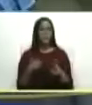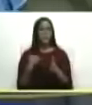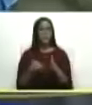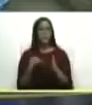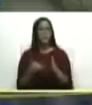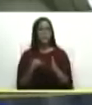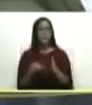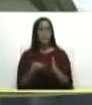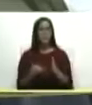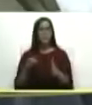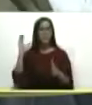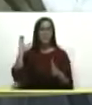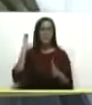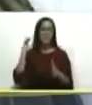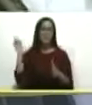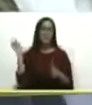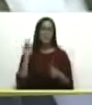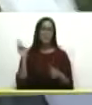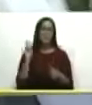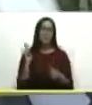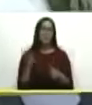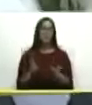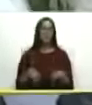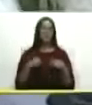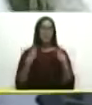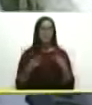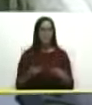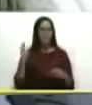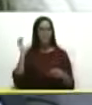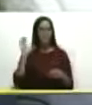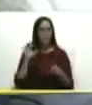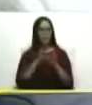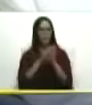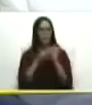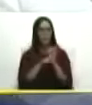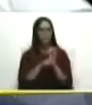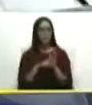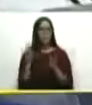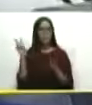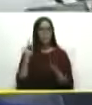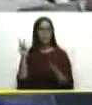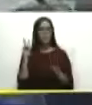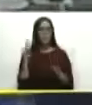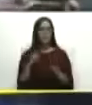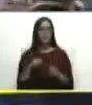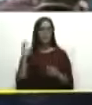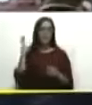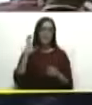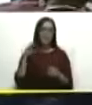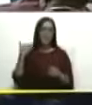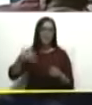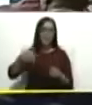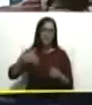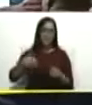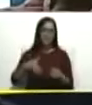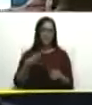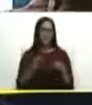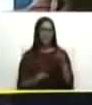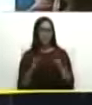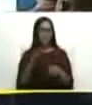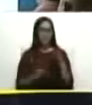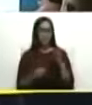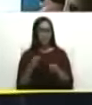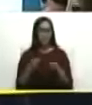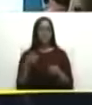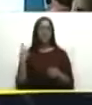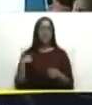institucional del Estado venezolano, del nuevo Estado constitucional venezolano, Estado de Derecho, de justicia, y